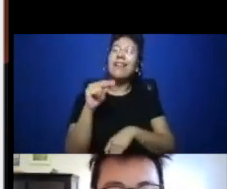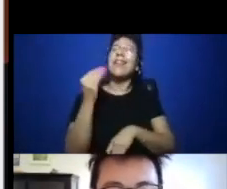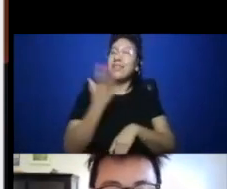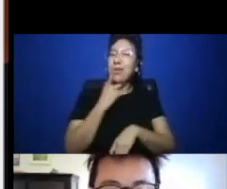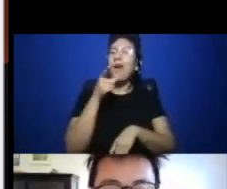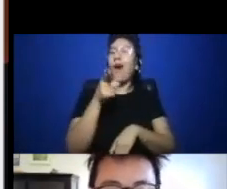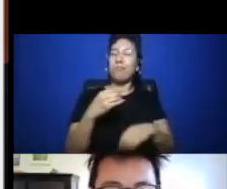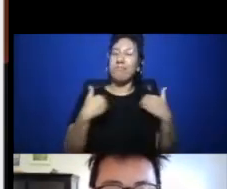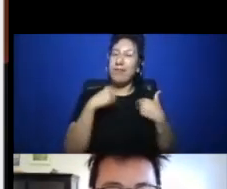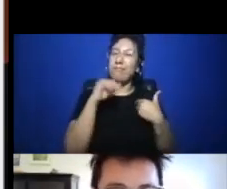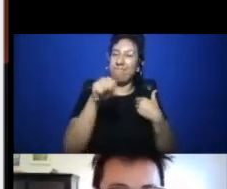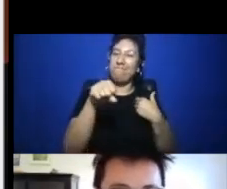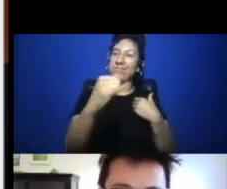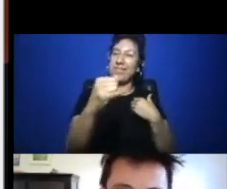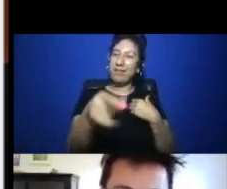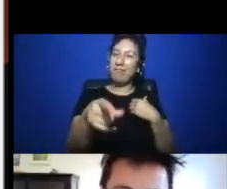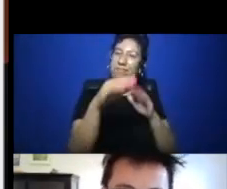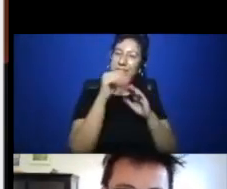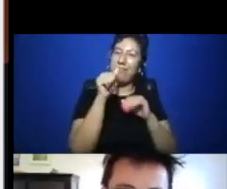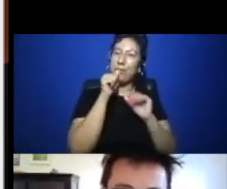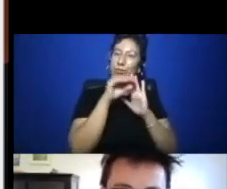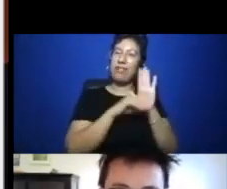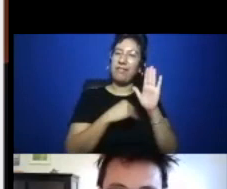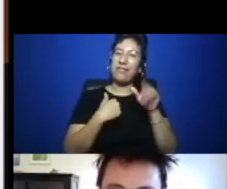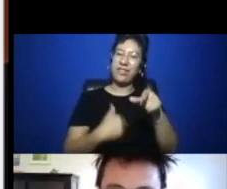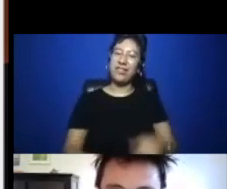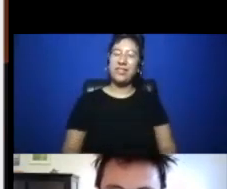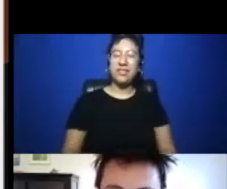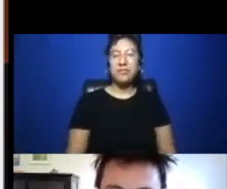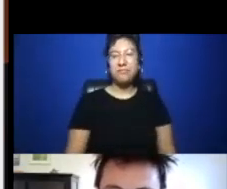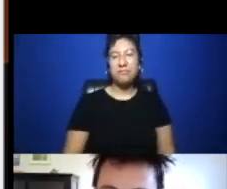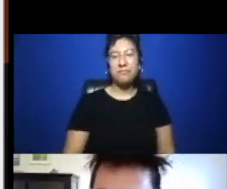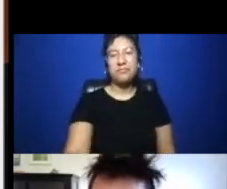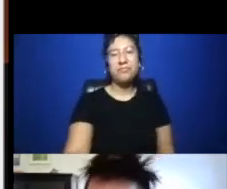déjenos saber si están utilizando una de las contraseñas más populares.